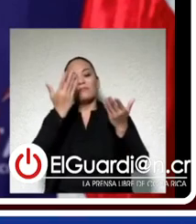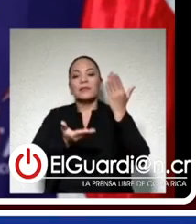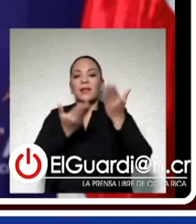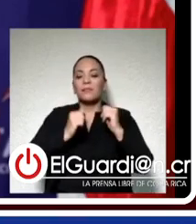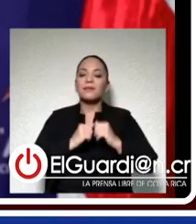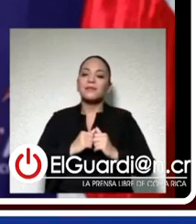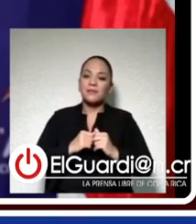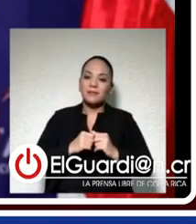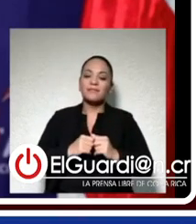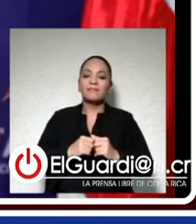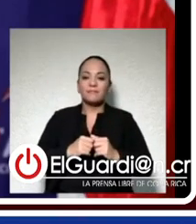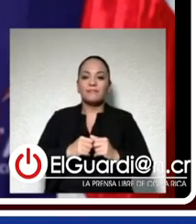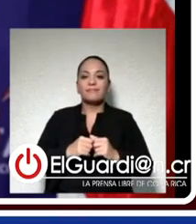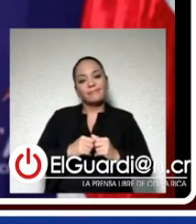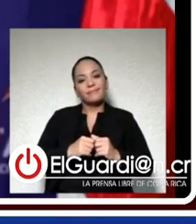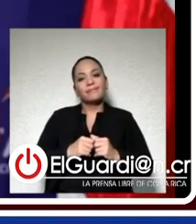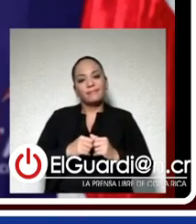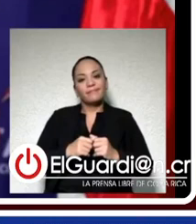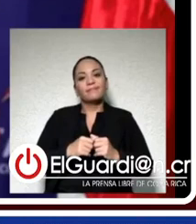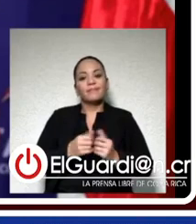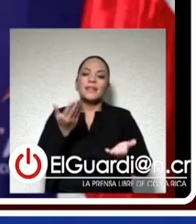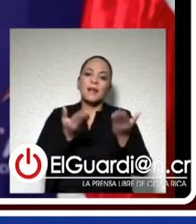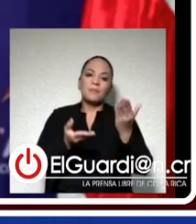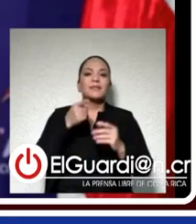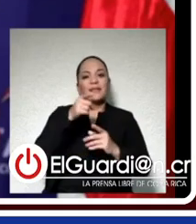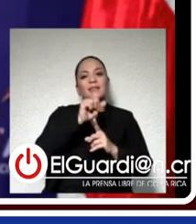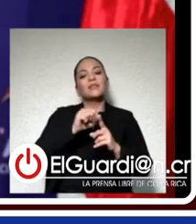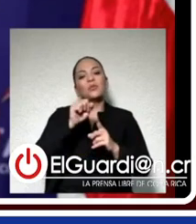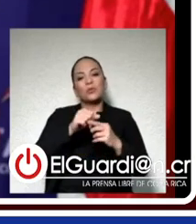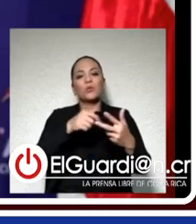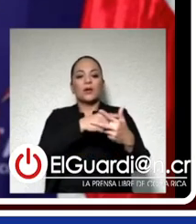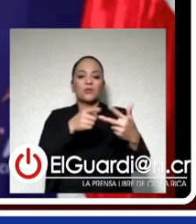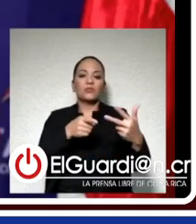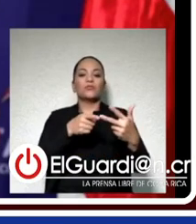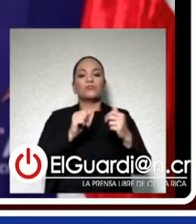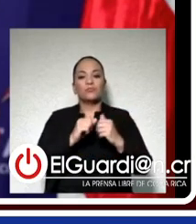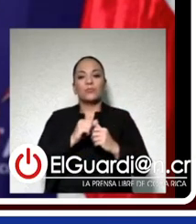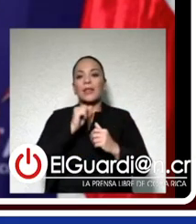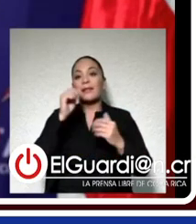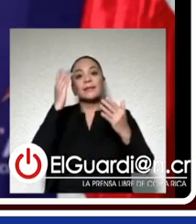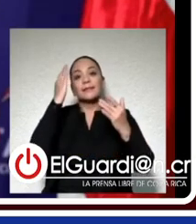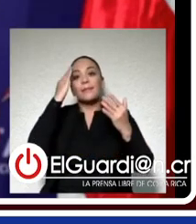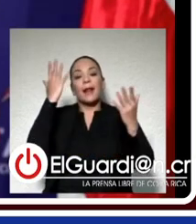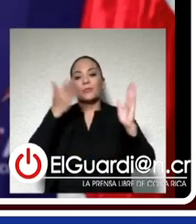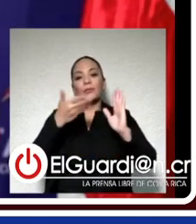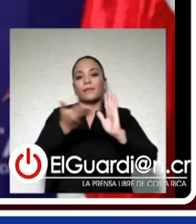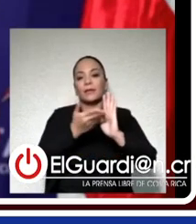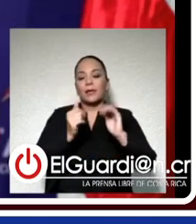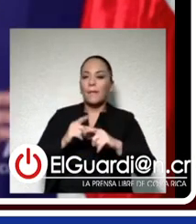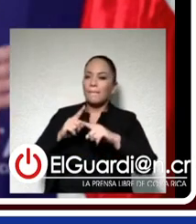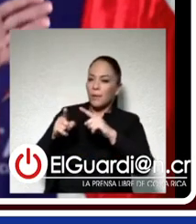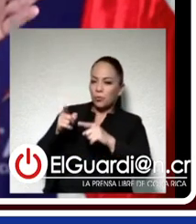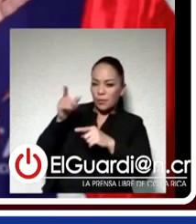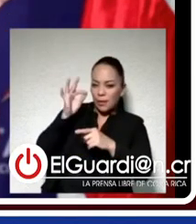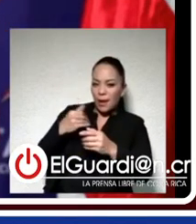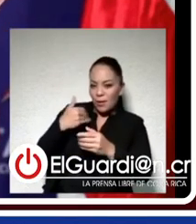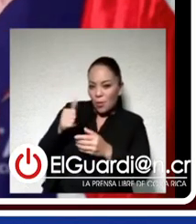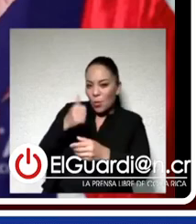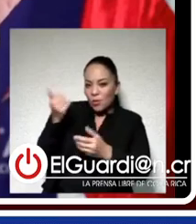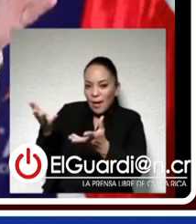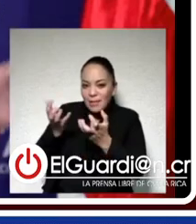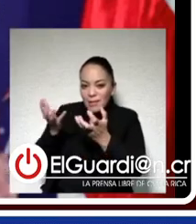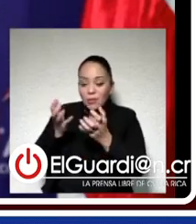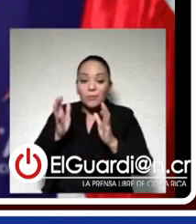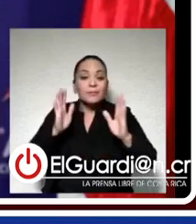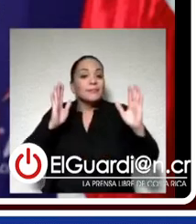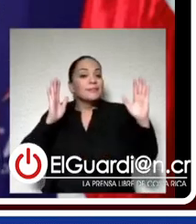y ayude y tal vez explique por qué ellos estaban tan desesperados de asegurarse que yo no llegara a la presidencia. Es que en el